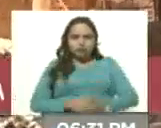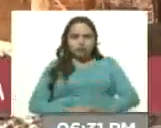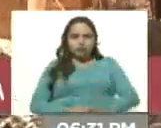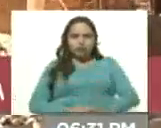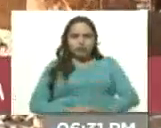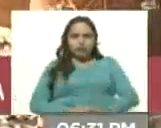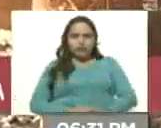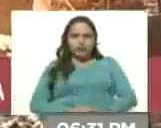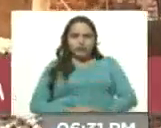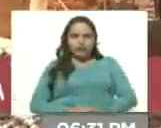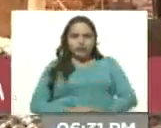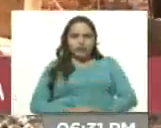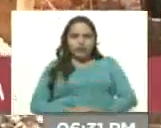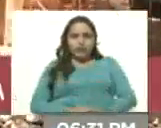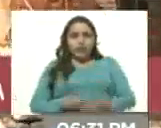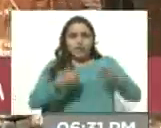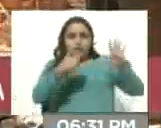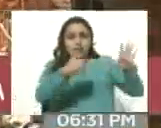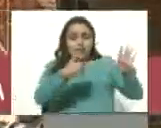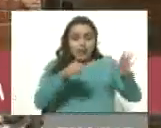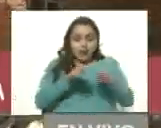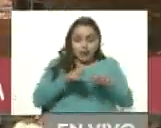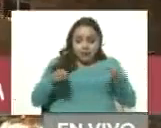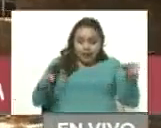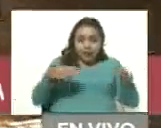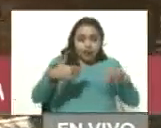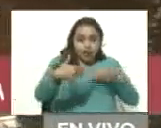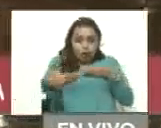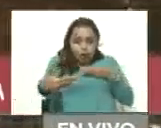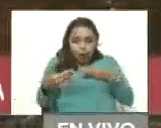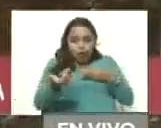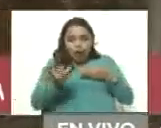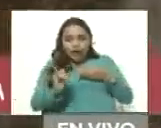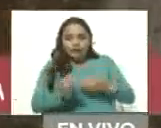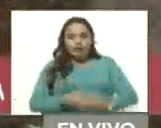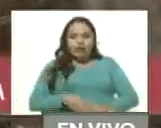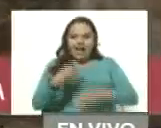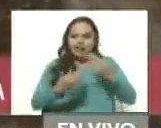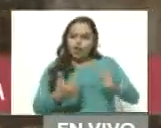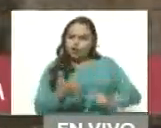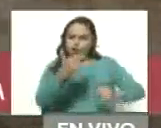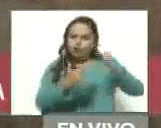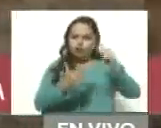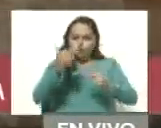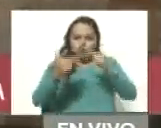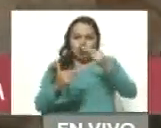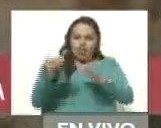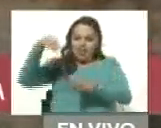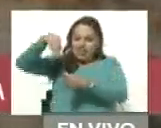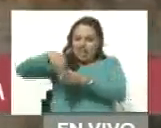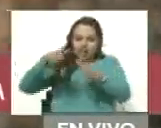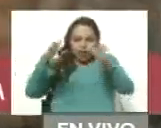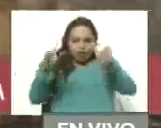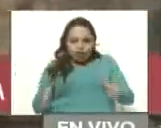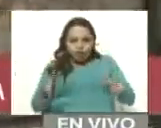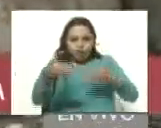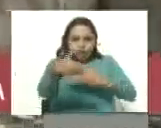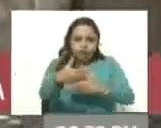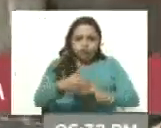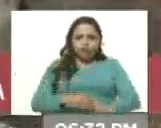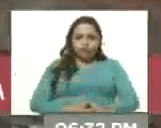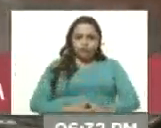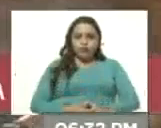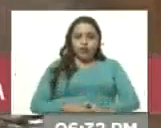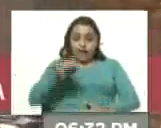de de 6 metros por ejemplo de cada pared de cada pared vamos a hacer una construcción terrenos aquí